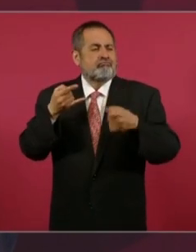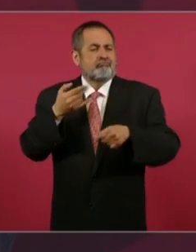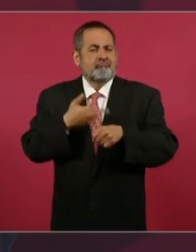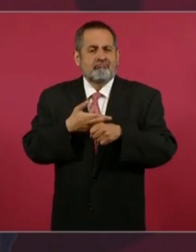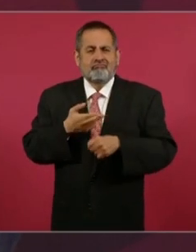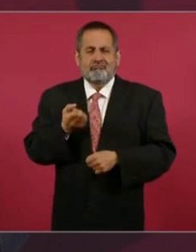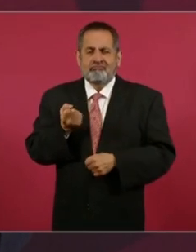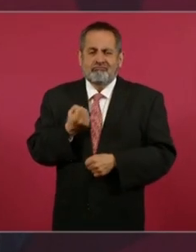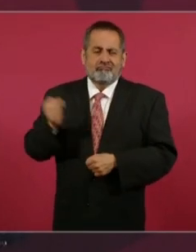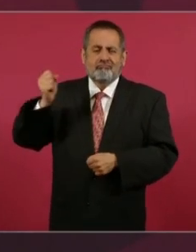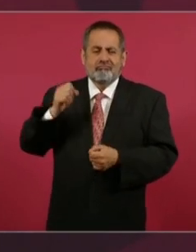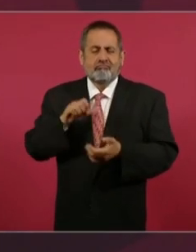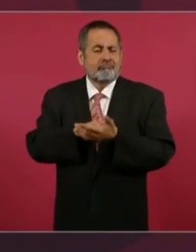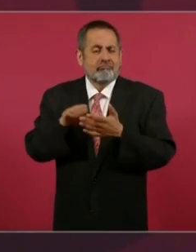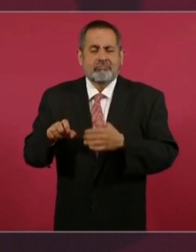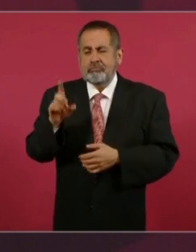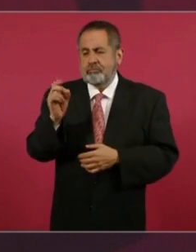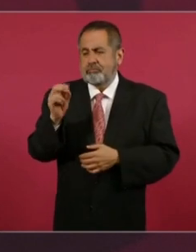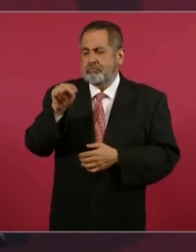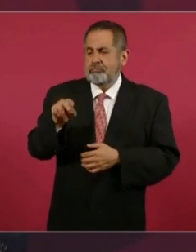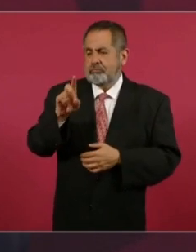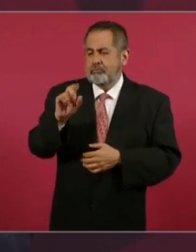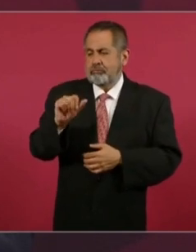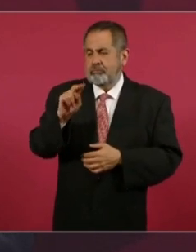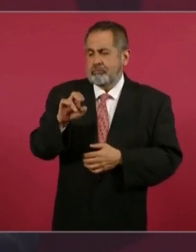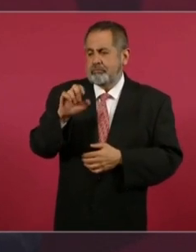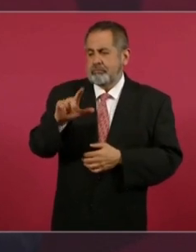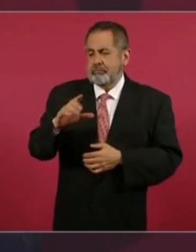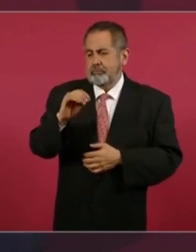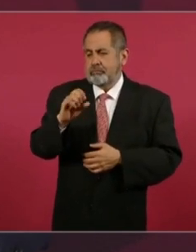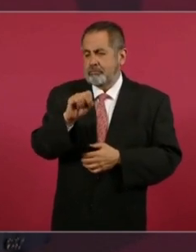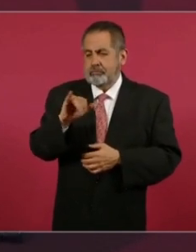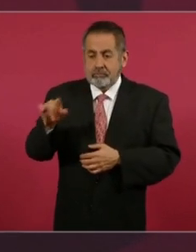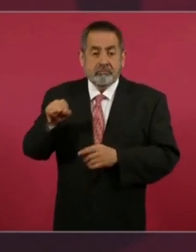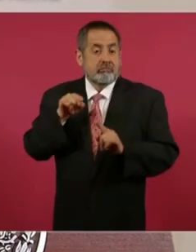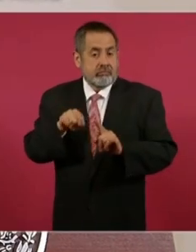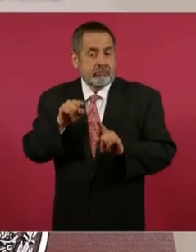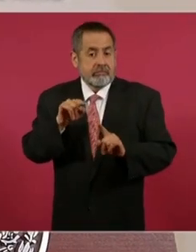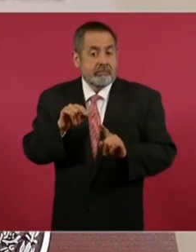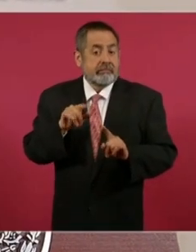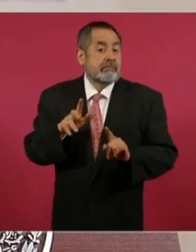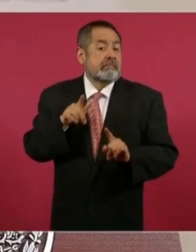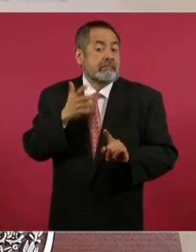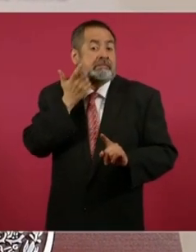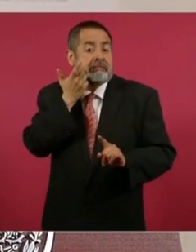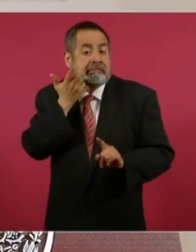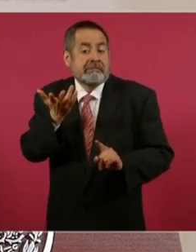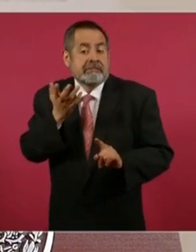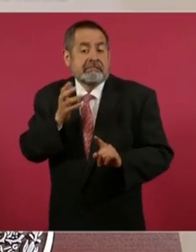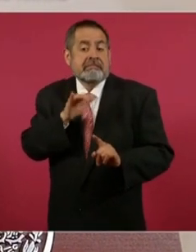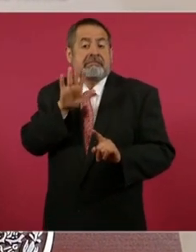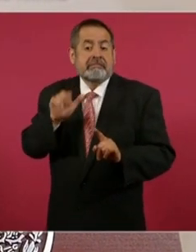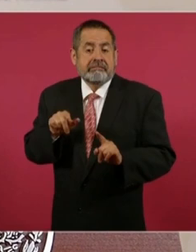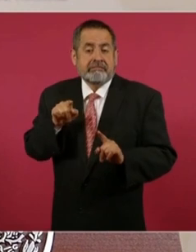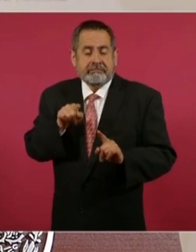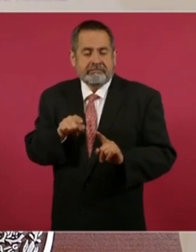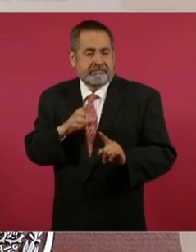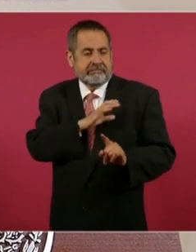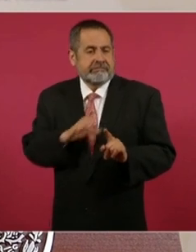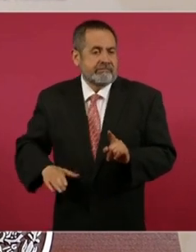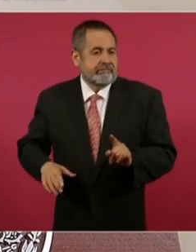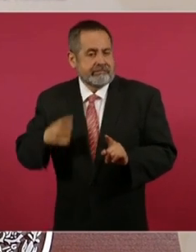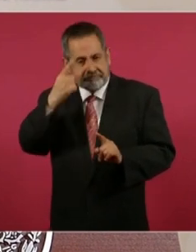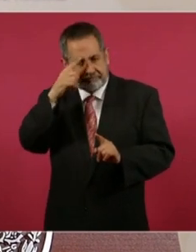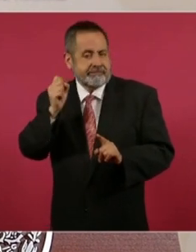brillante como don Daniel Cosío Villegas quiso en una ocasión ser candidato a senador.